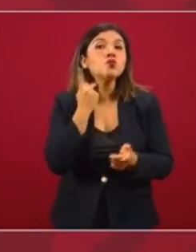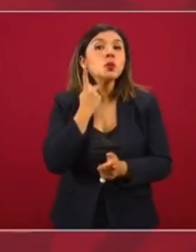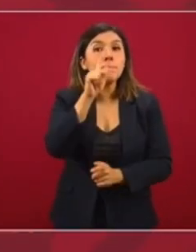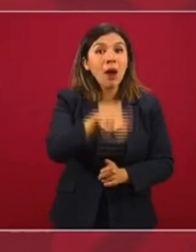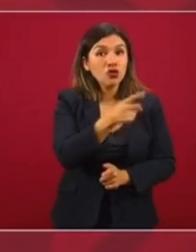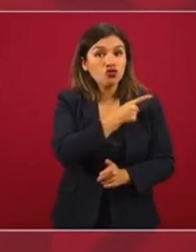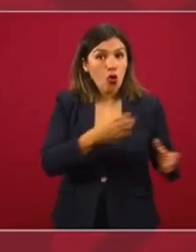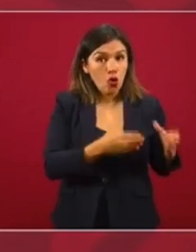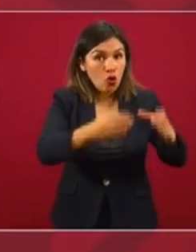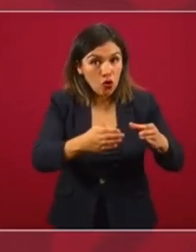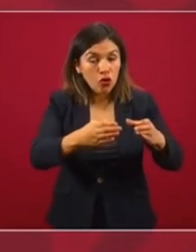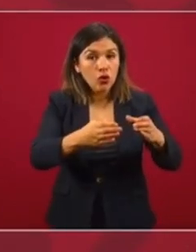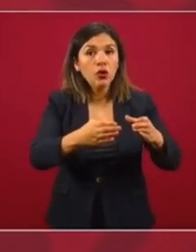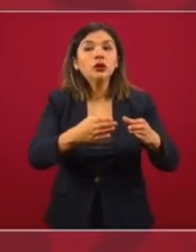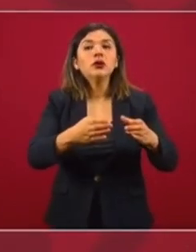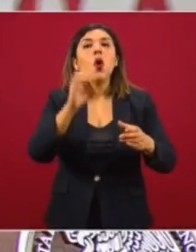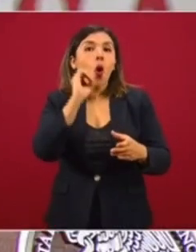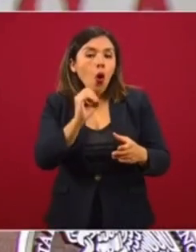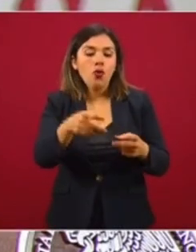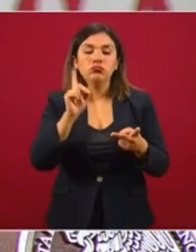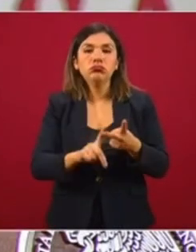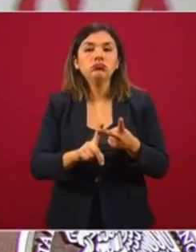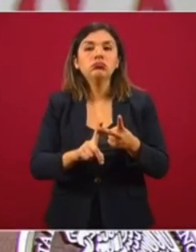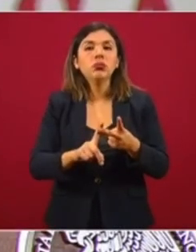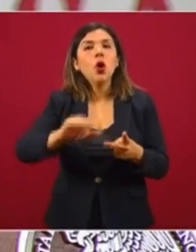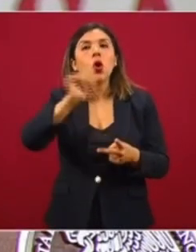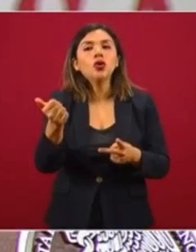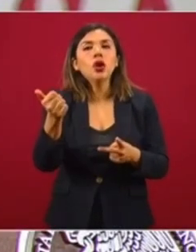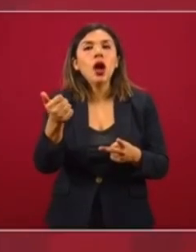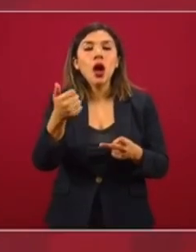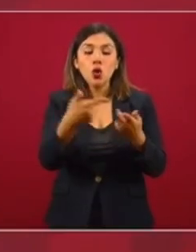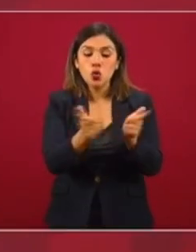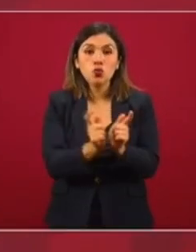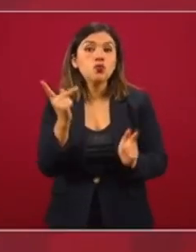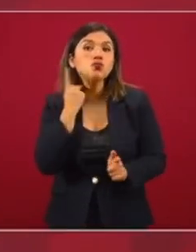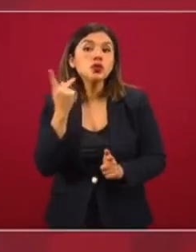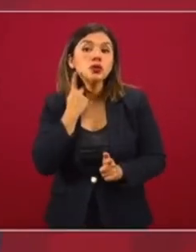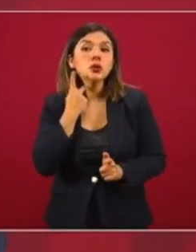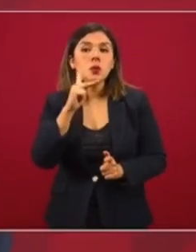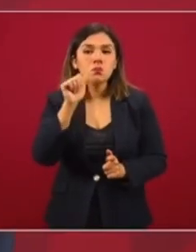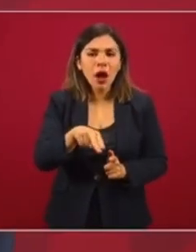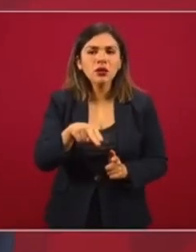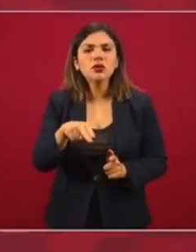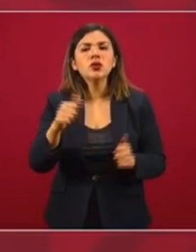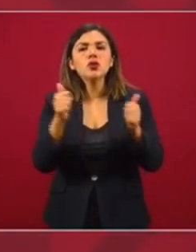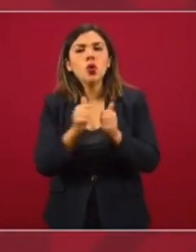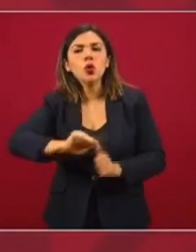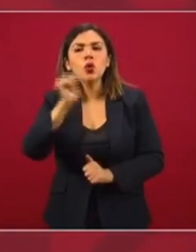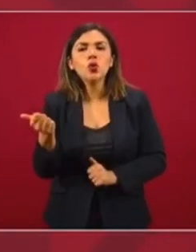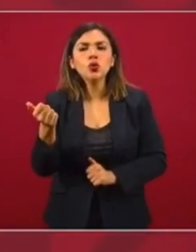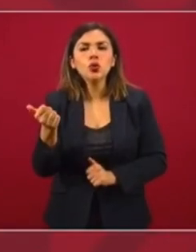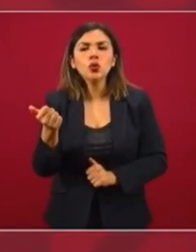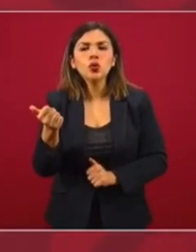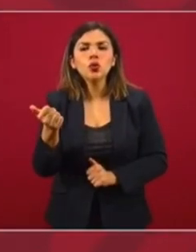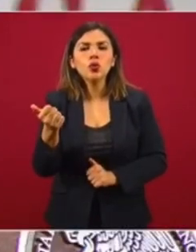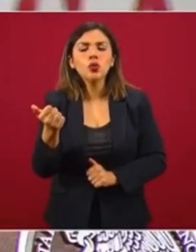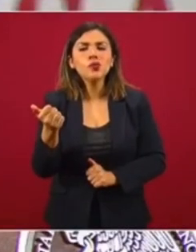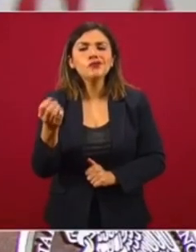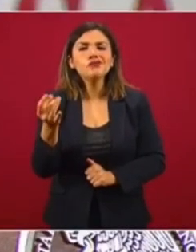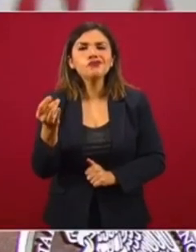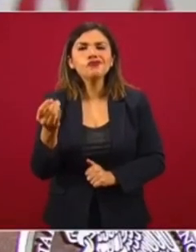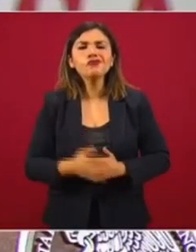solo. O va, la otra es si va con, ¿cómo se llama el otro partido? El